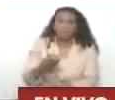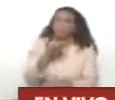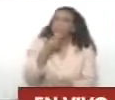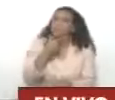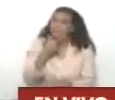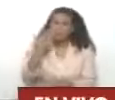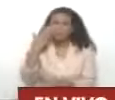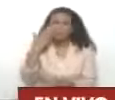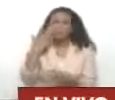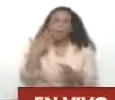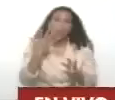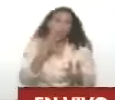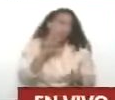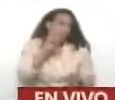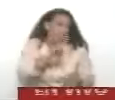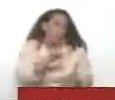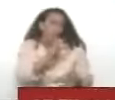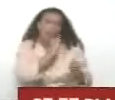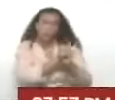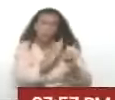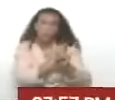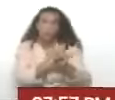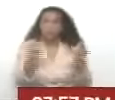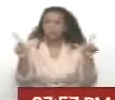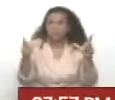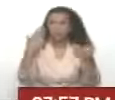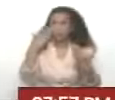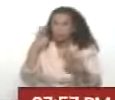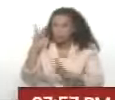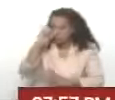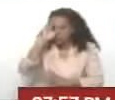a través de las redes sociales, a través de los medios.